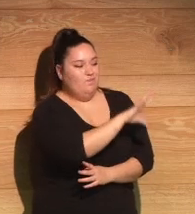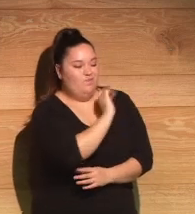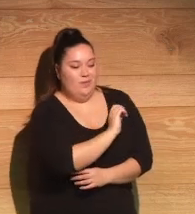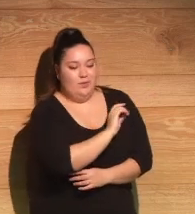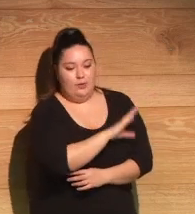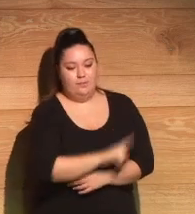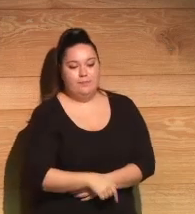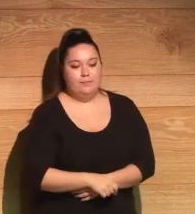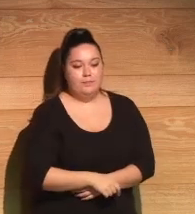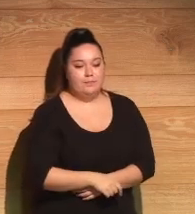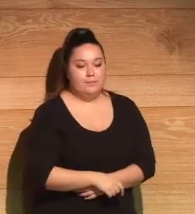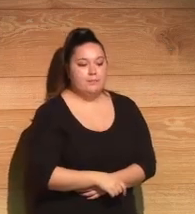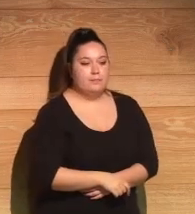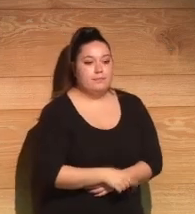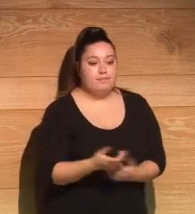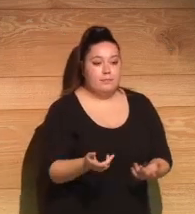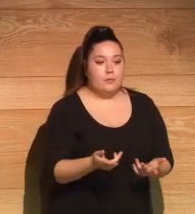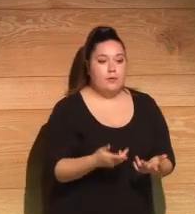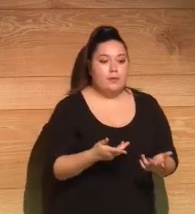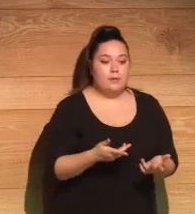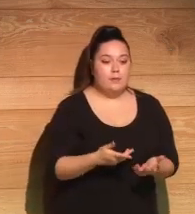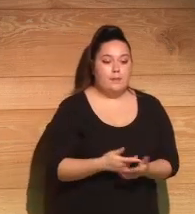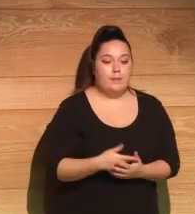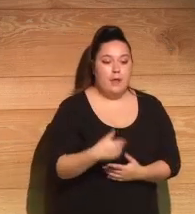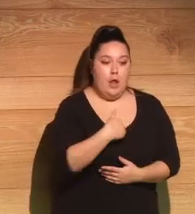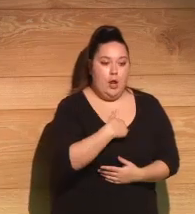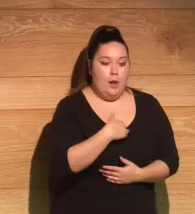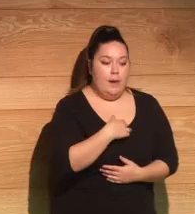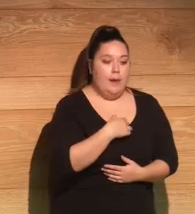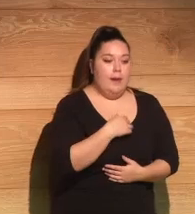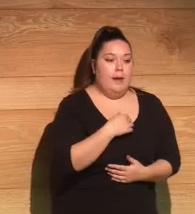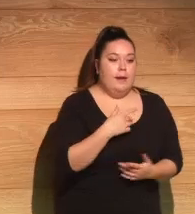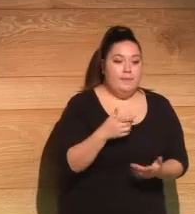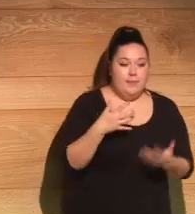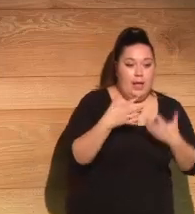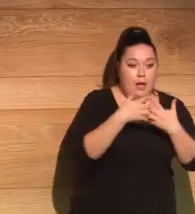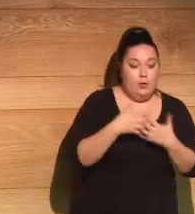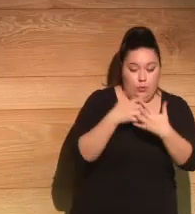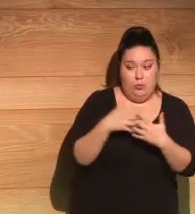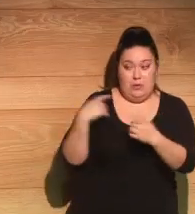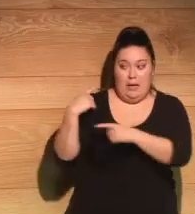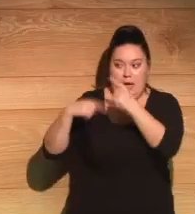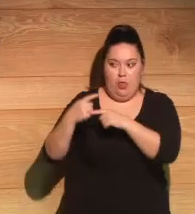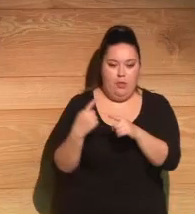¿Qué papel juega Internet en esta, no sé si lucha generacional, pero en esta distancia generacional?